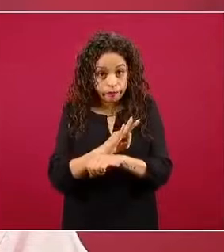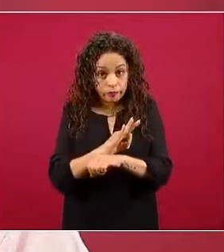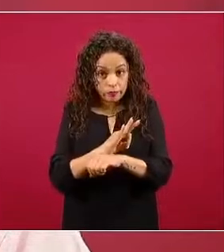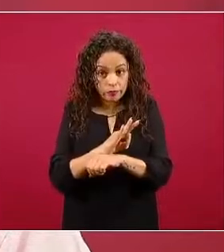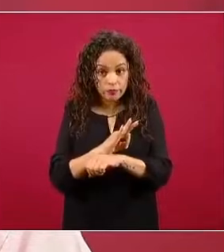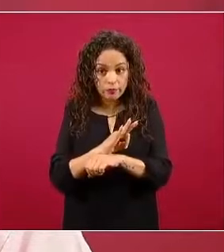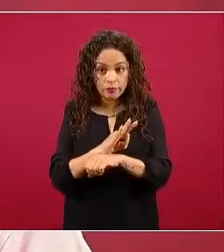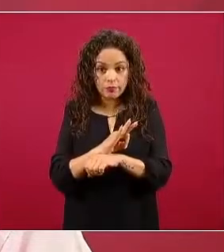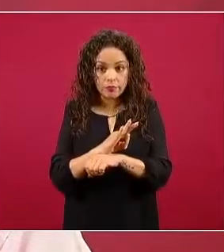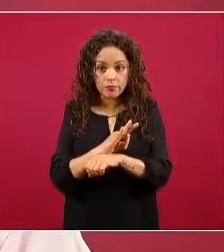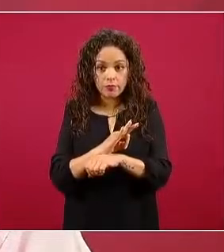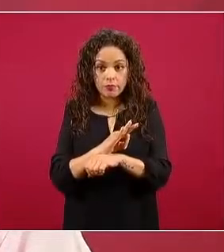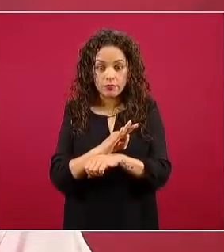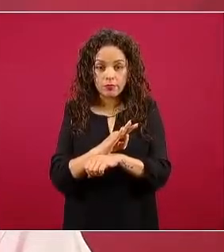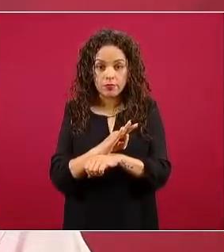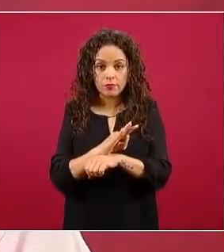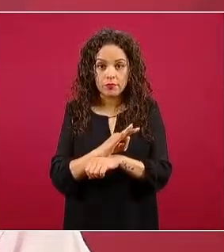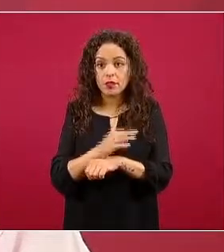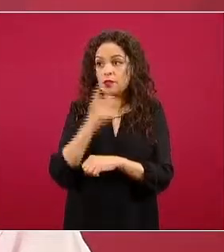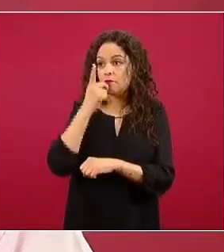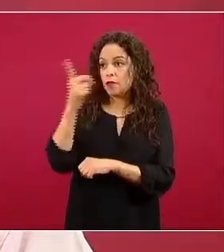que va a brindar.